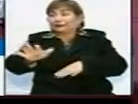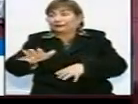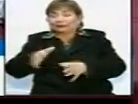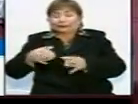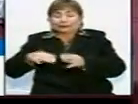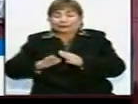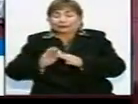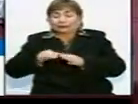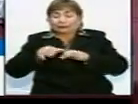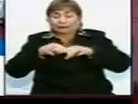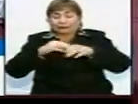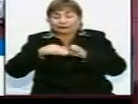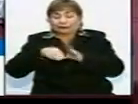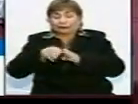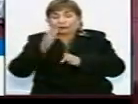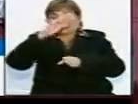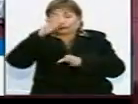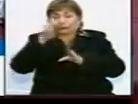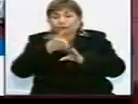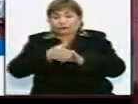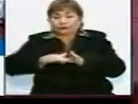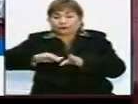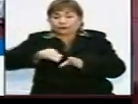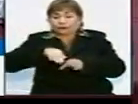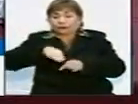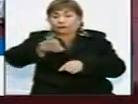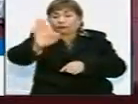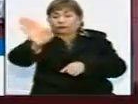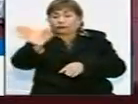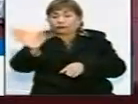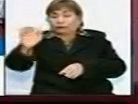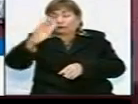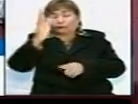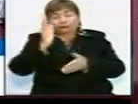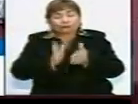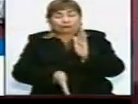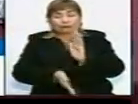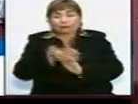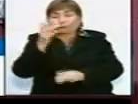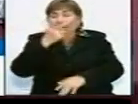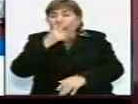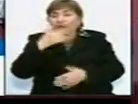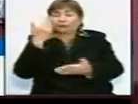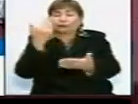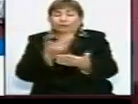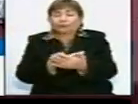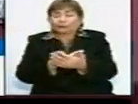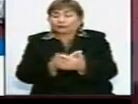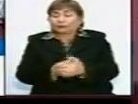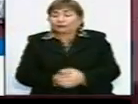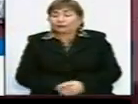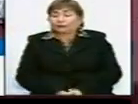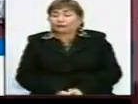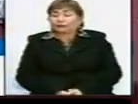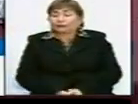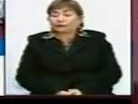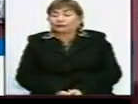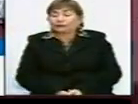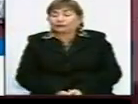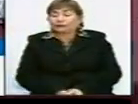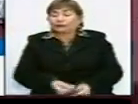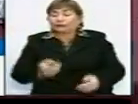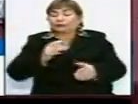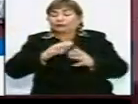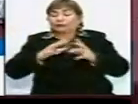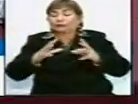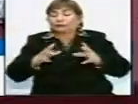canaletas con este con sistema de drenaje que permitan evacuar las aguas que llegan abruptamente y salgan no que